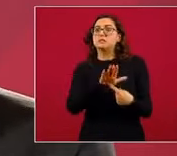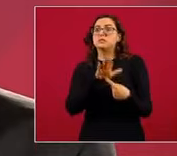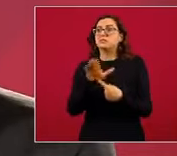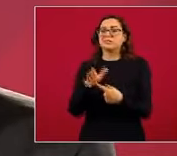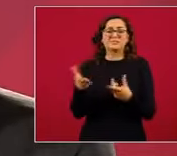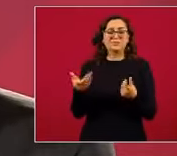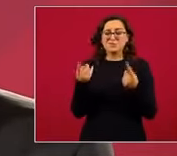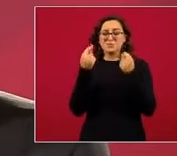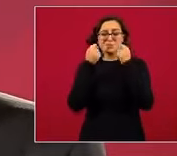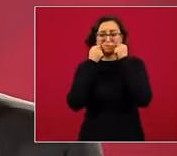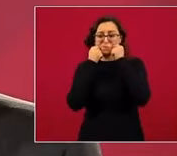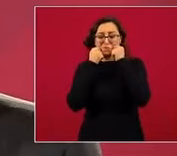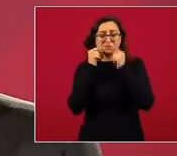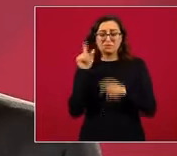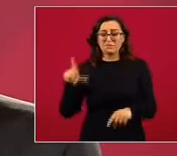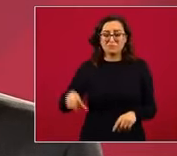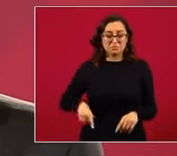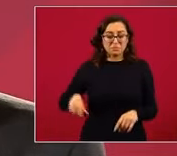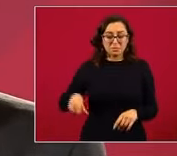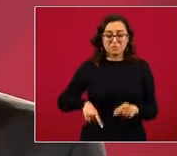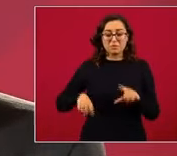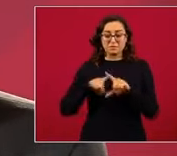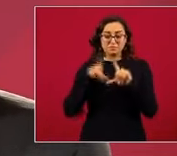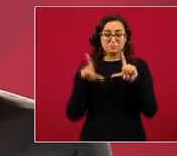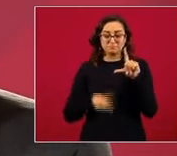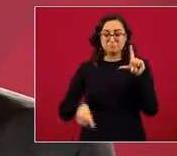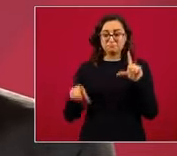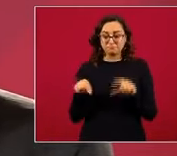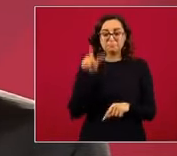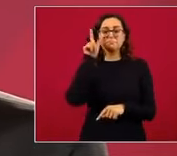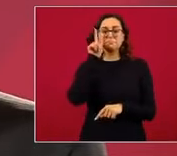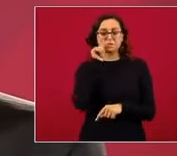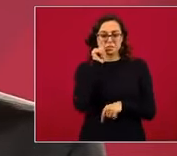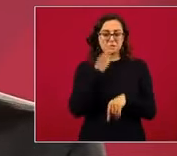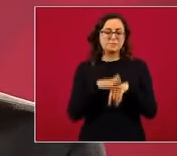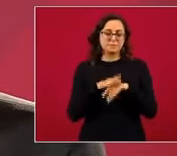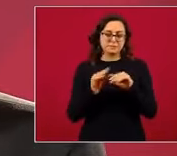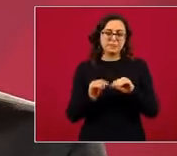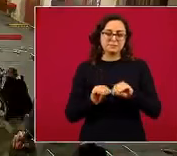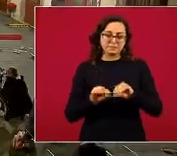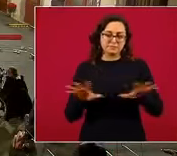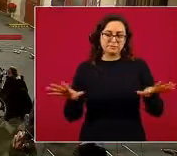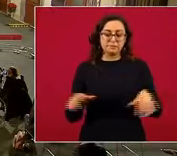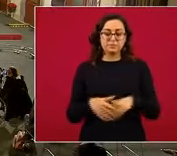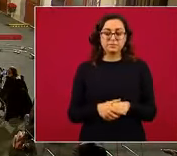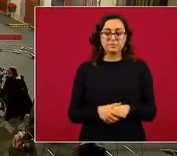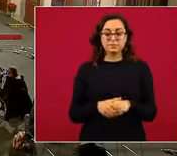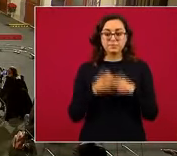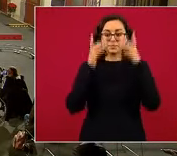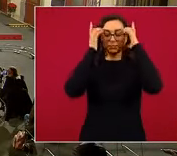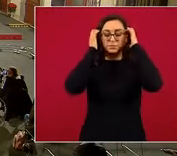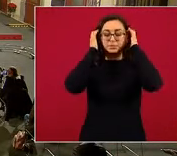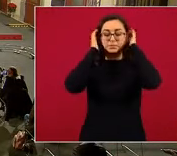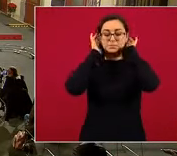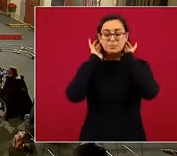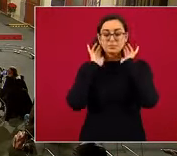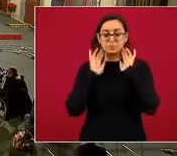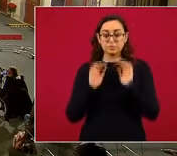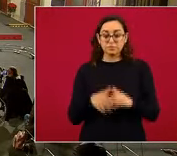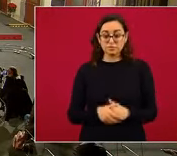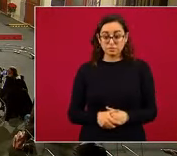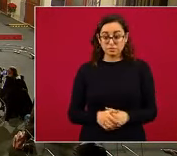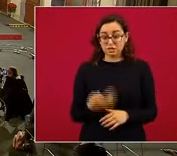el plan del Gobierno de México. Y mañana vamos a dar detalles sobre exactamente todos estos elementos. Pero entonces, nada más, digo, es que